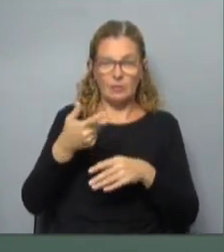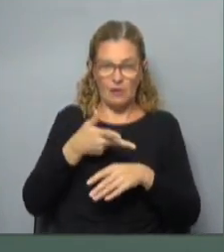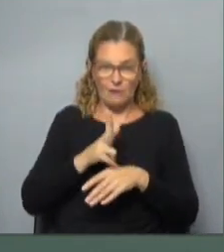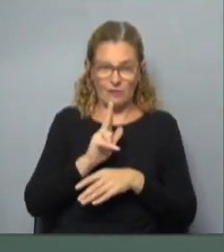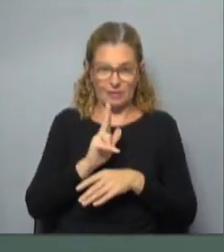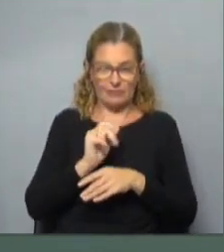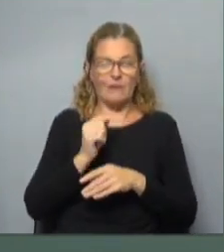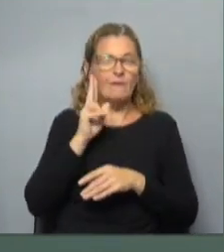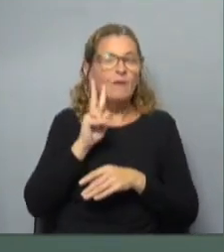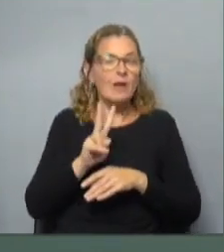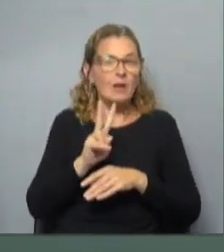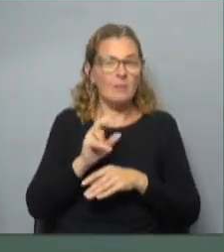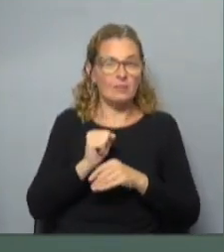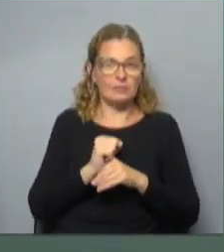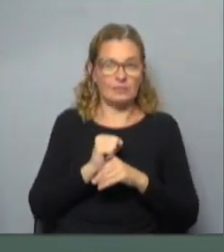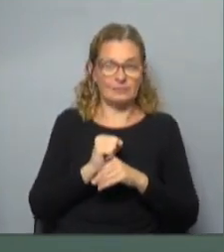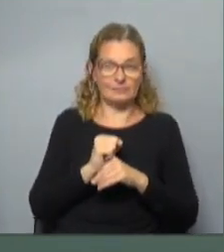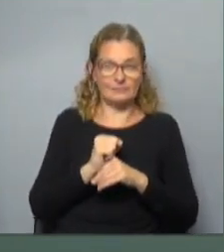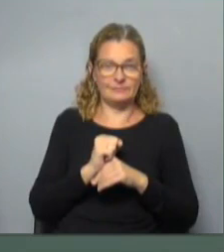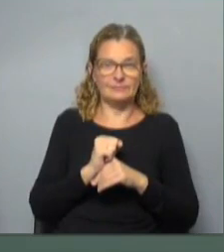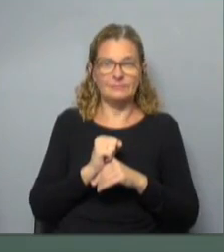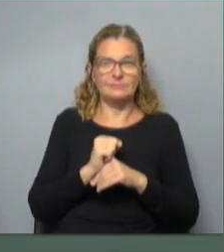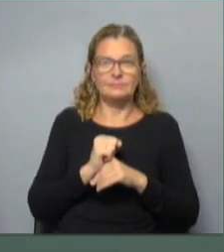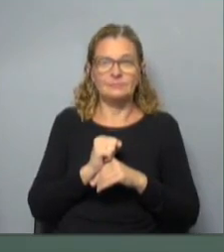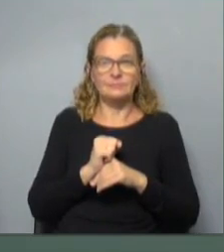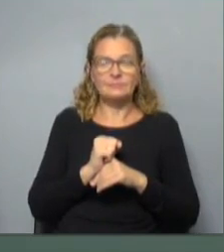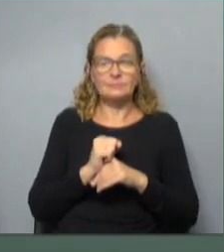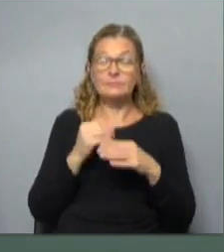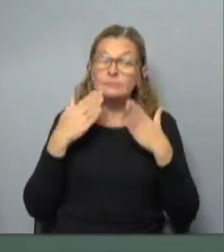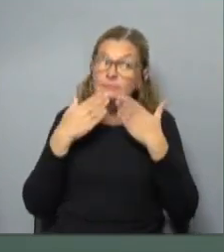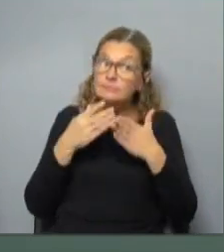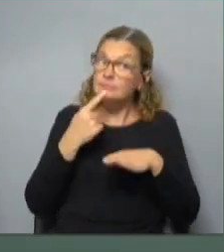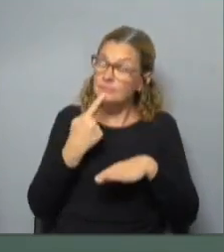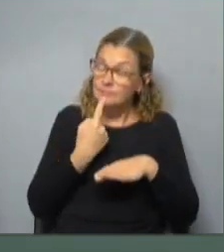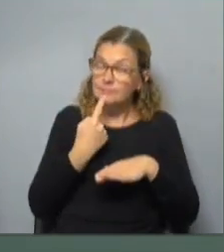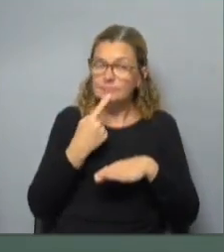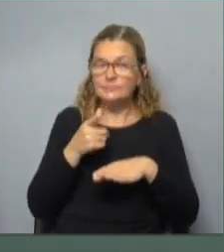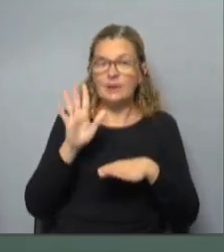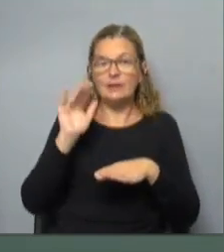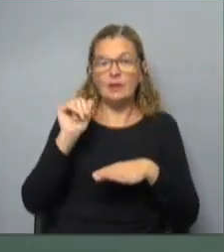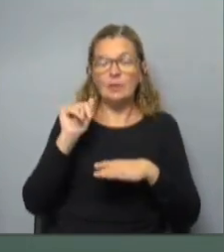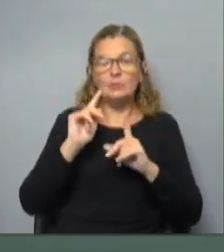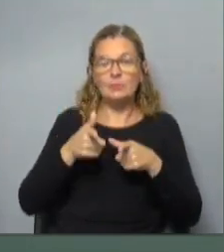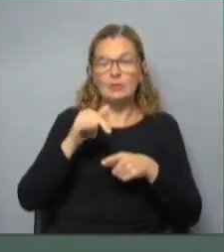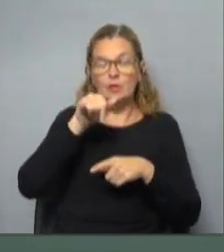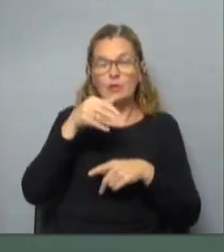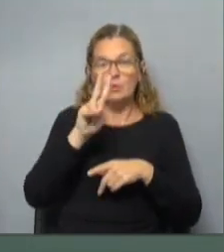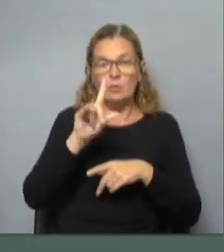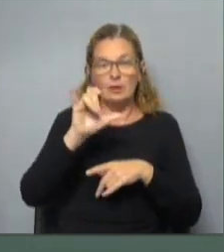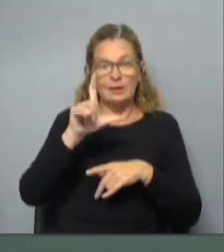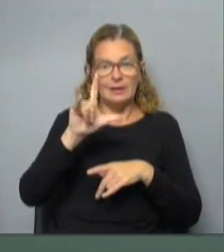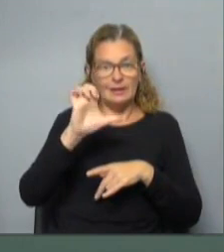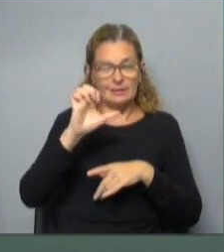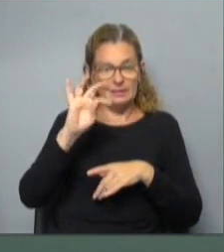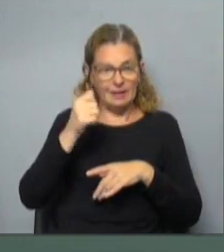ahora en su próxima aparición o entrega de sangre se es una de las grandes preguntas ahora saludamos a julieta núñez tomás que tiene